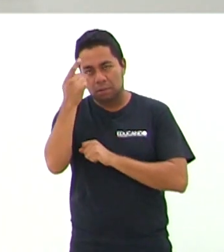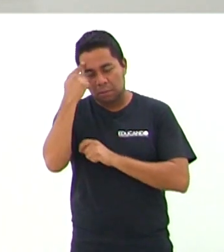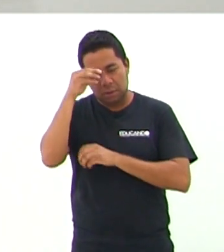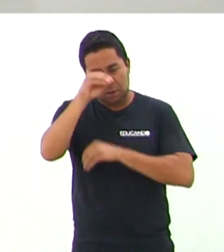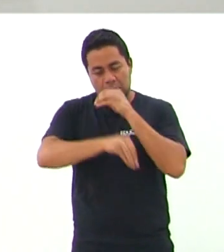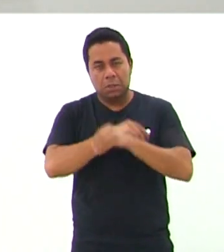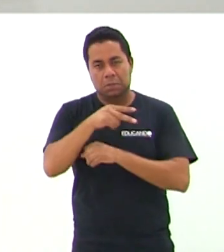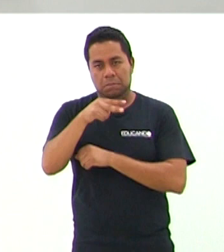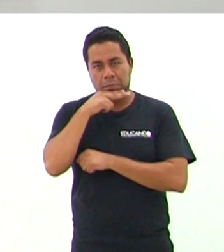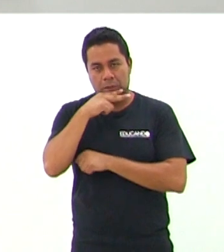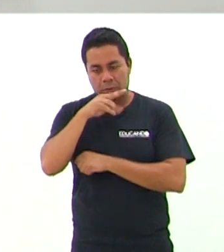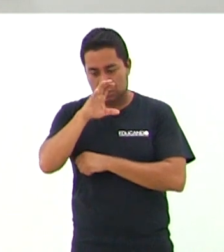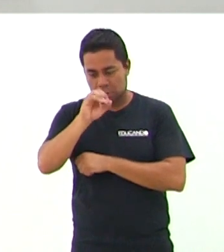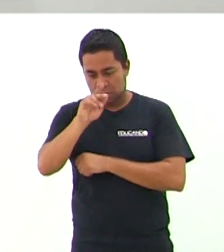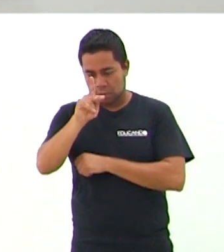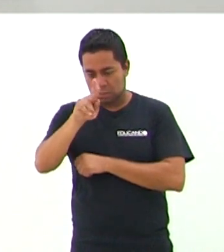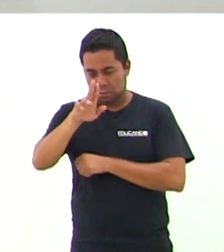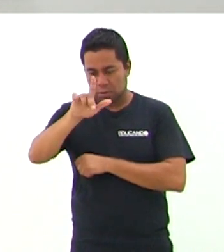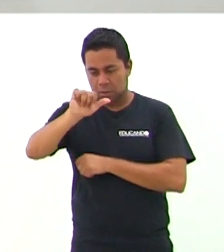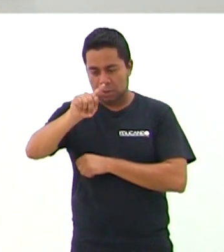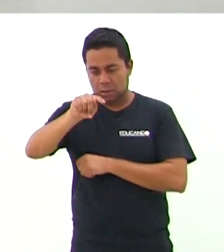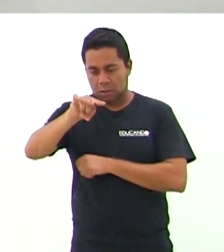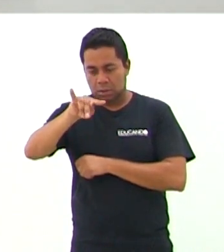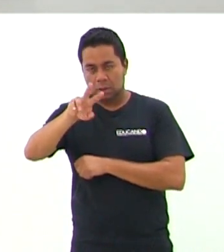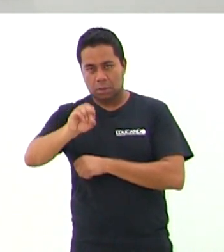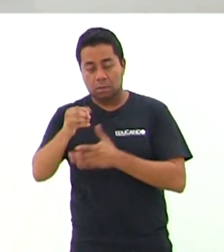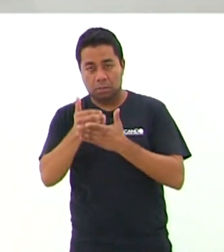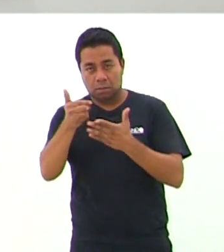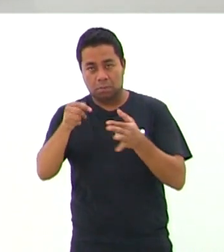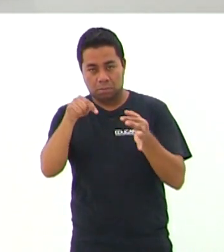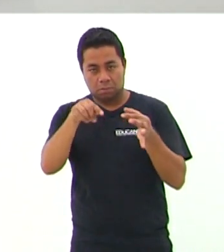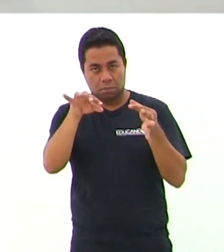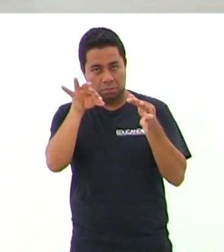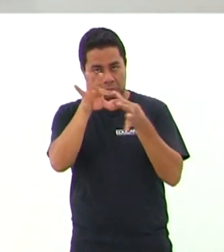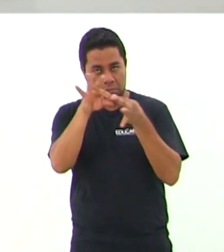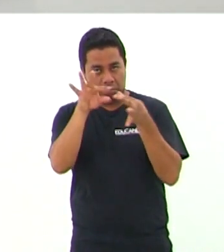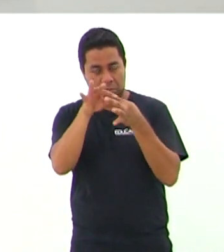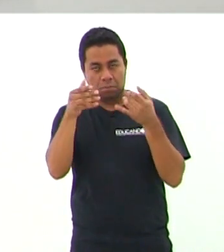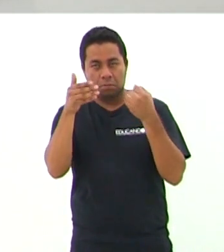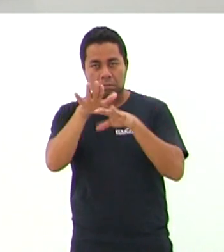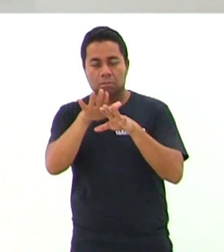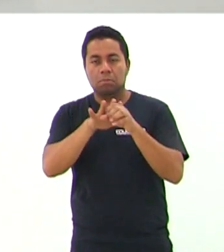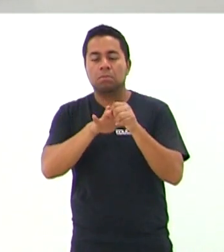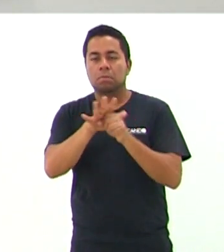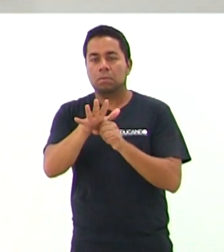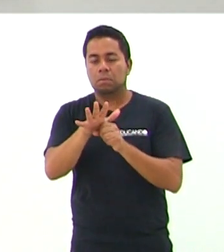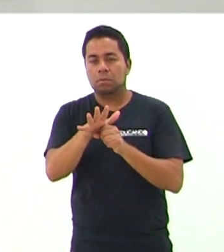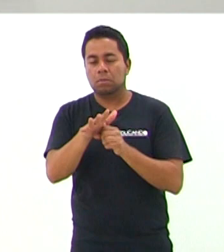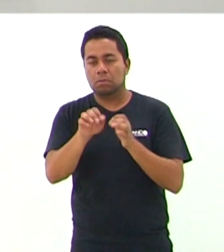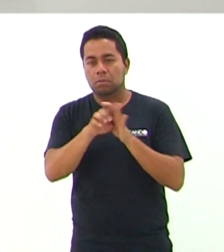nuestro verbo copulativo. En este caso, hablamos de lo que es